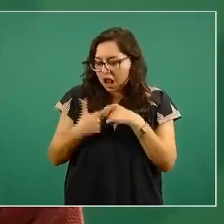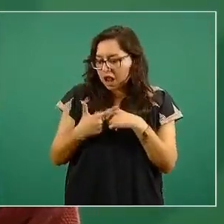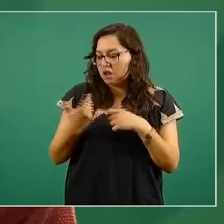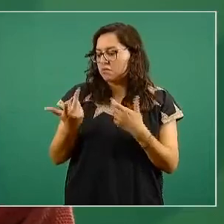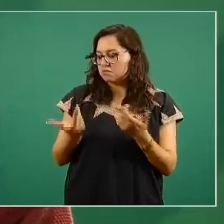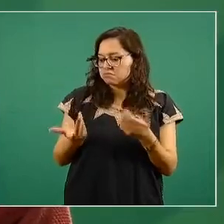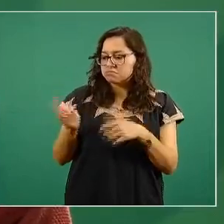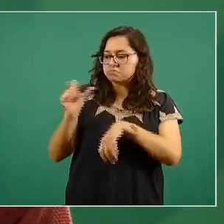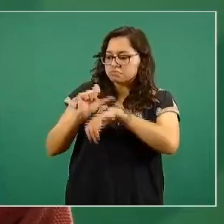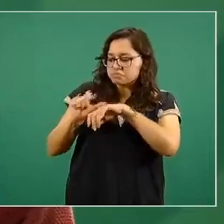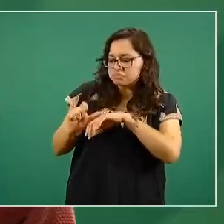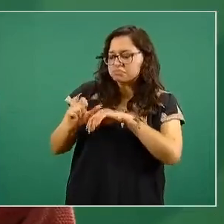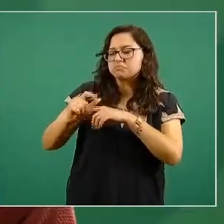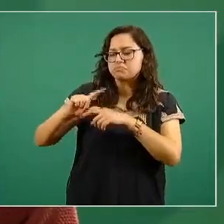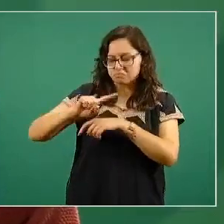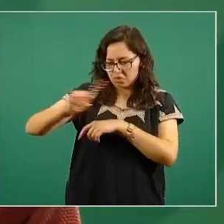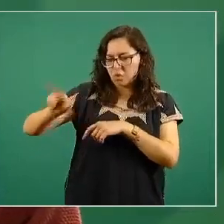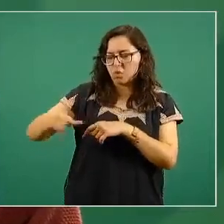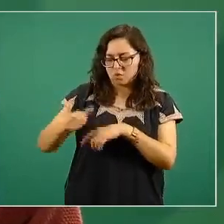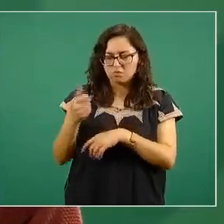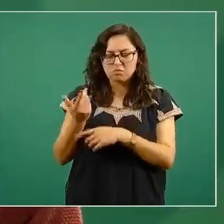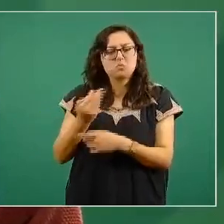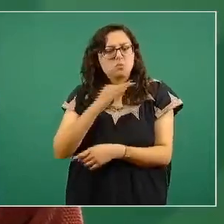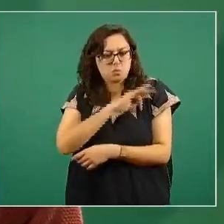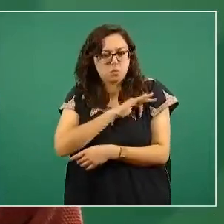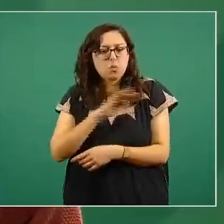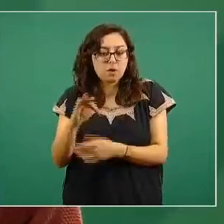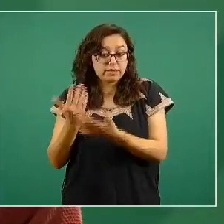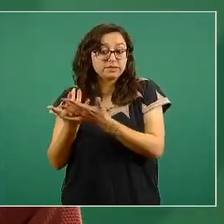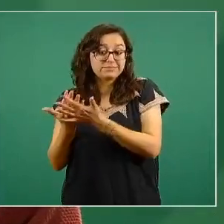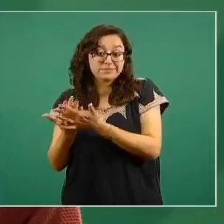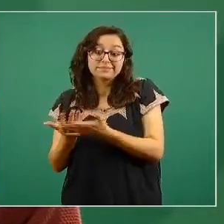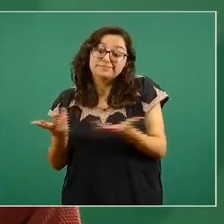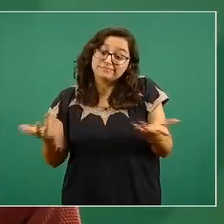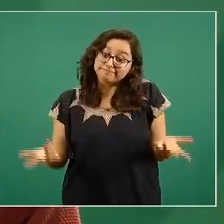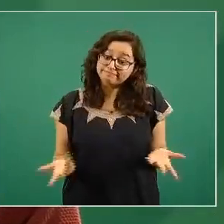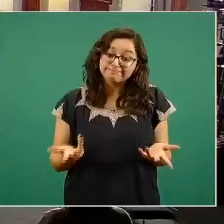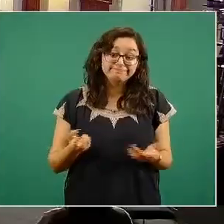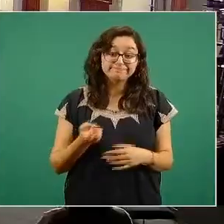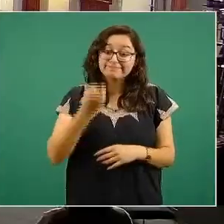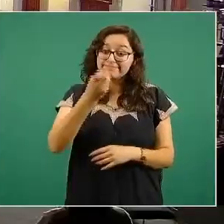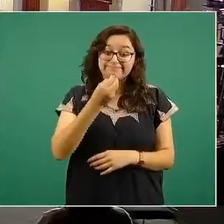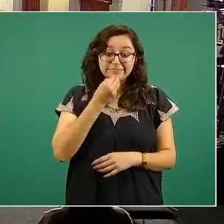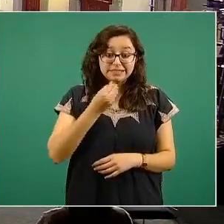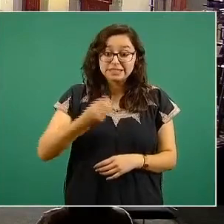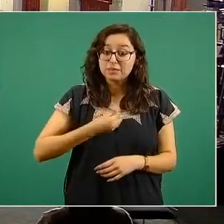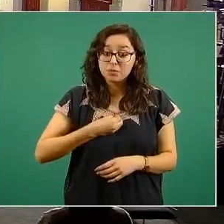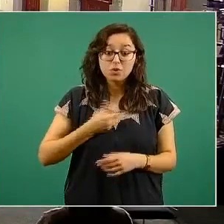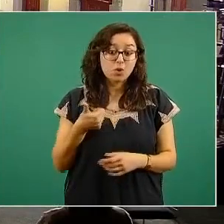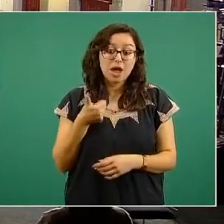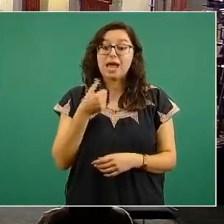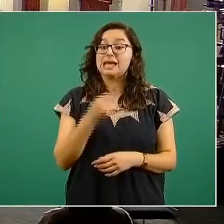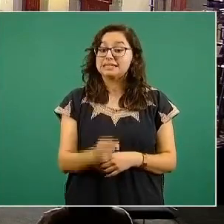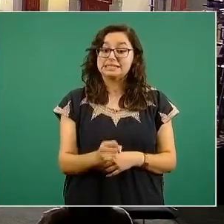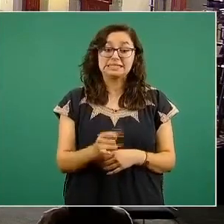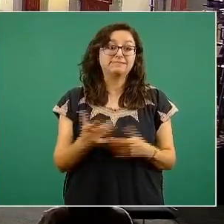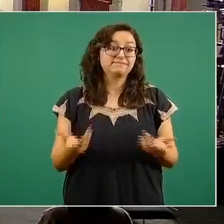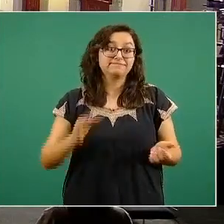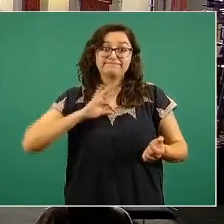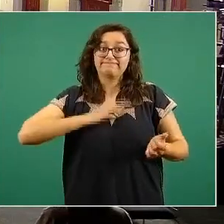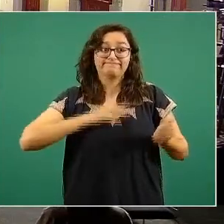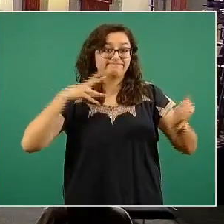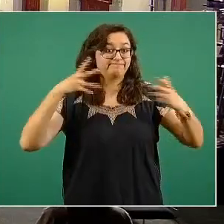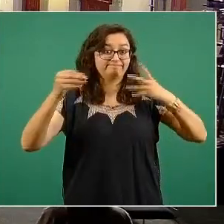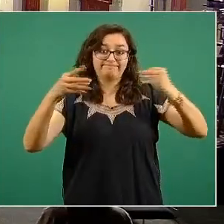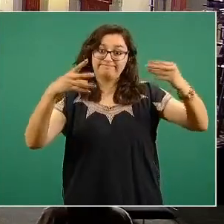pospuestas. Pero es un fenómeno con el que tendremos que seguir contendiendo todos los países en la medida en que sigan activas las